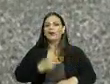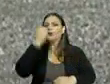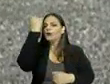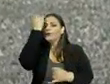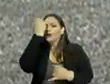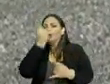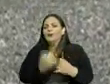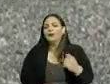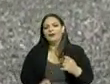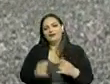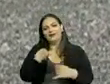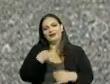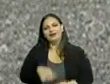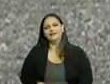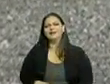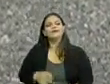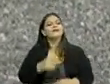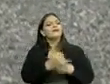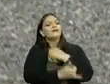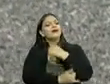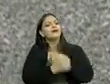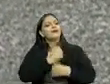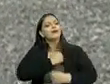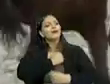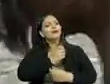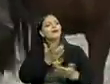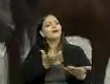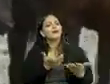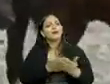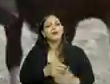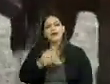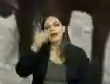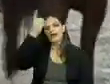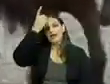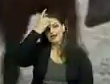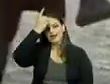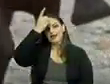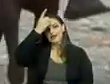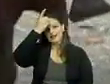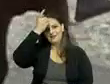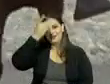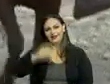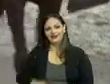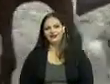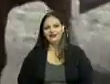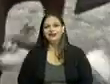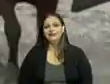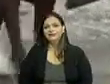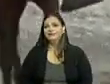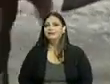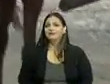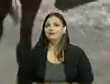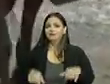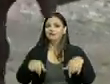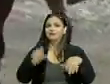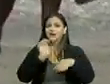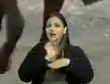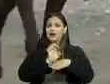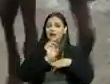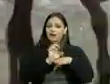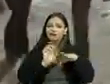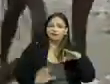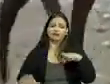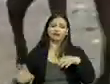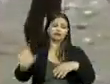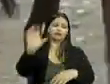de estas fiestas se recordará la fauna y la riqueza paisajística que ofrece Ecuador al mundo.